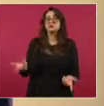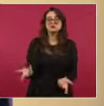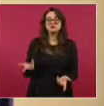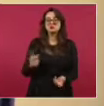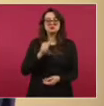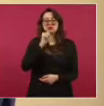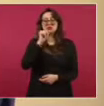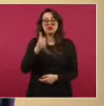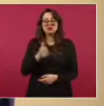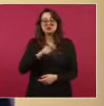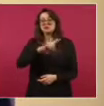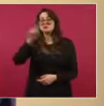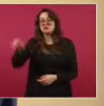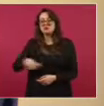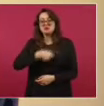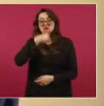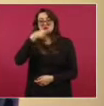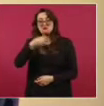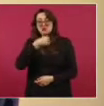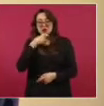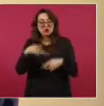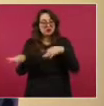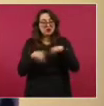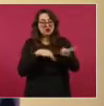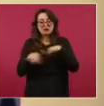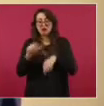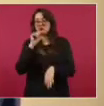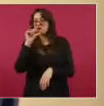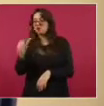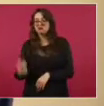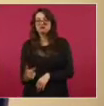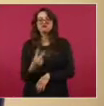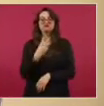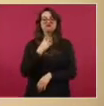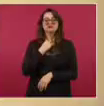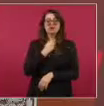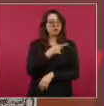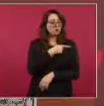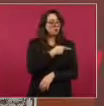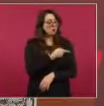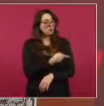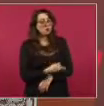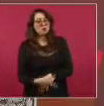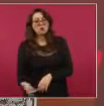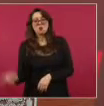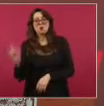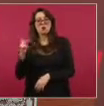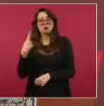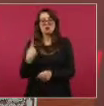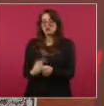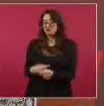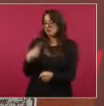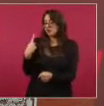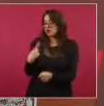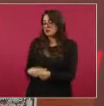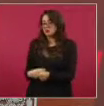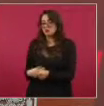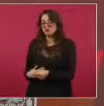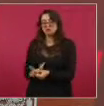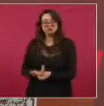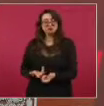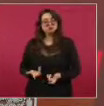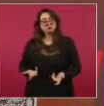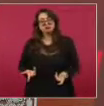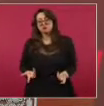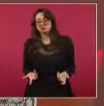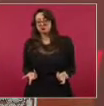una vejez impotente, amargada por la miseria y afligida por las enfermedades.